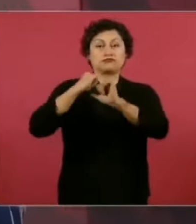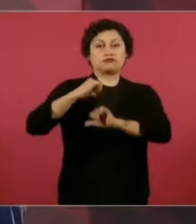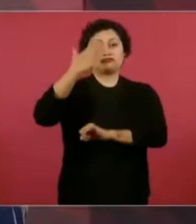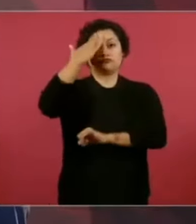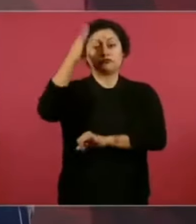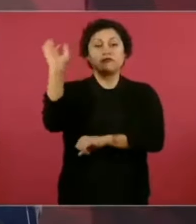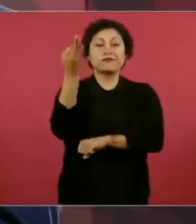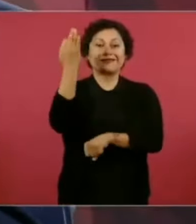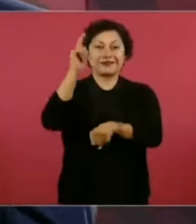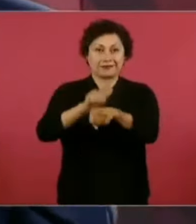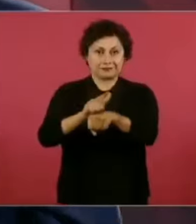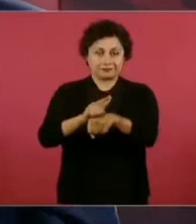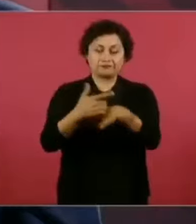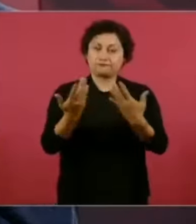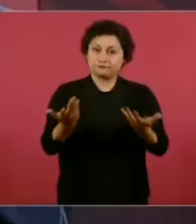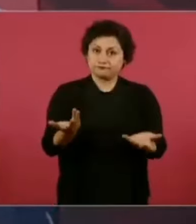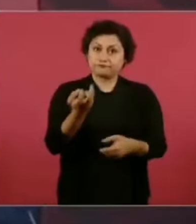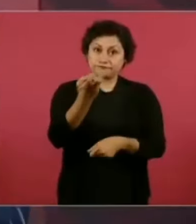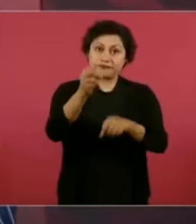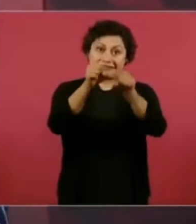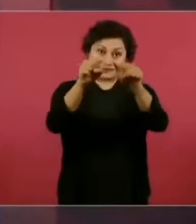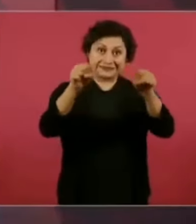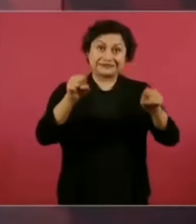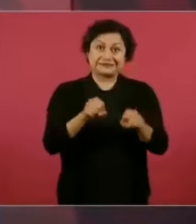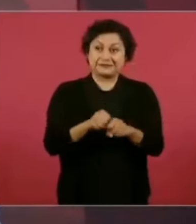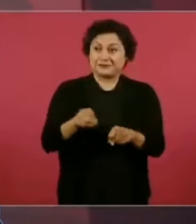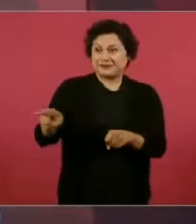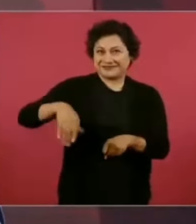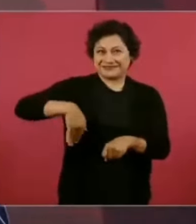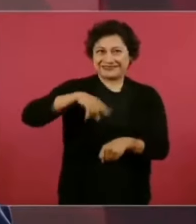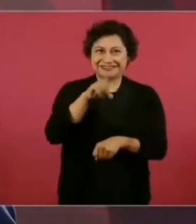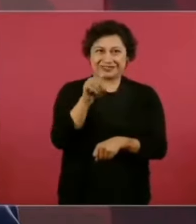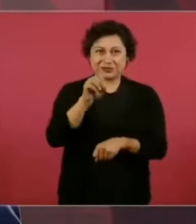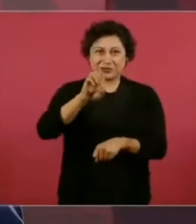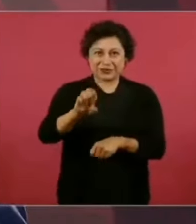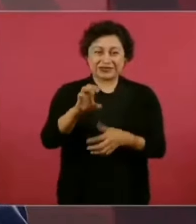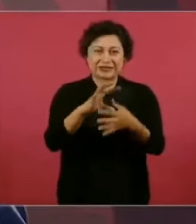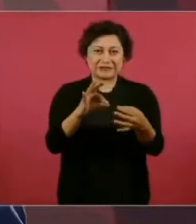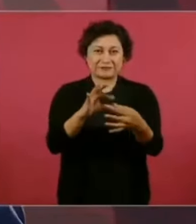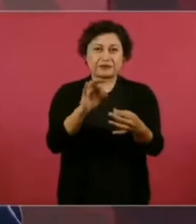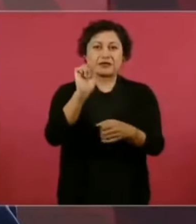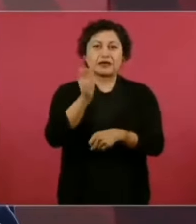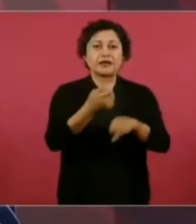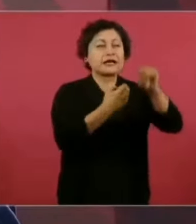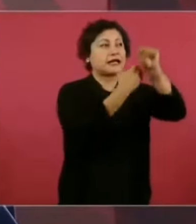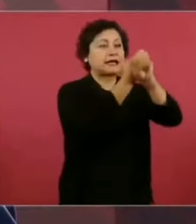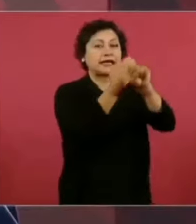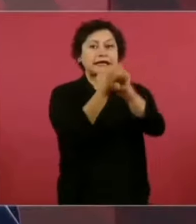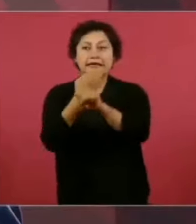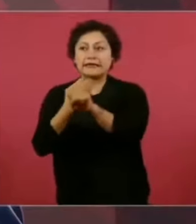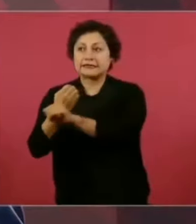como muy bien lo planteó Zoé, no de estados, sino de Estado,